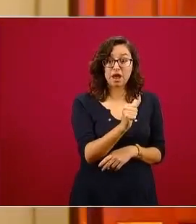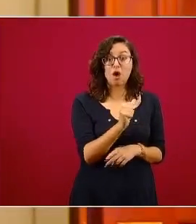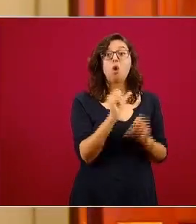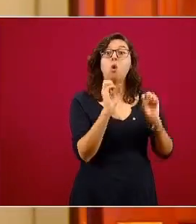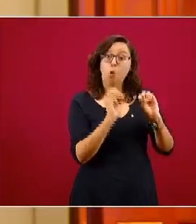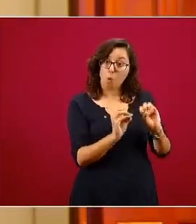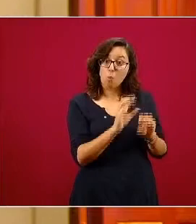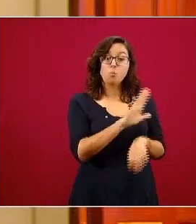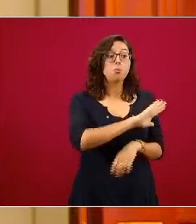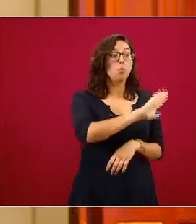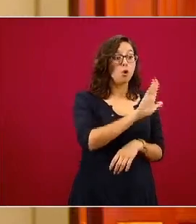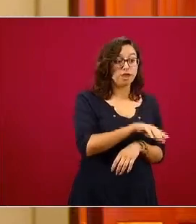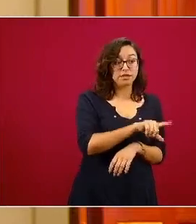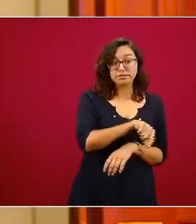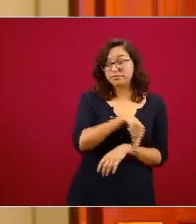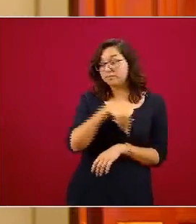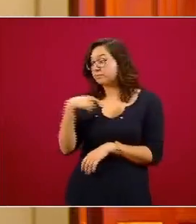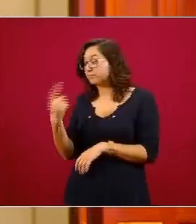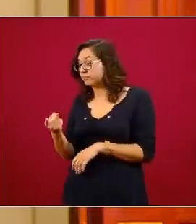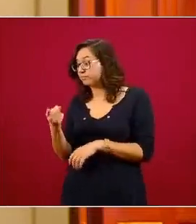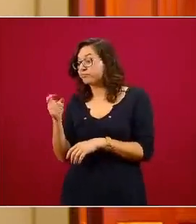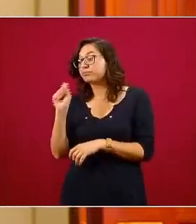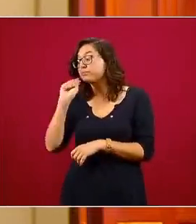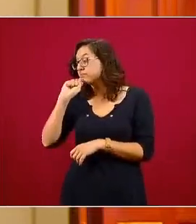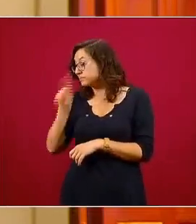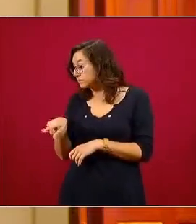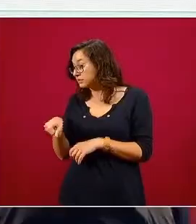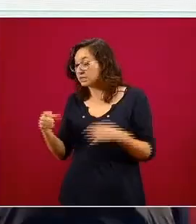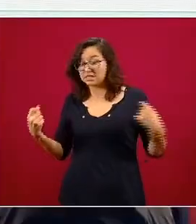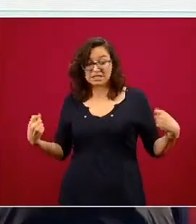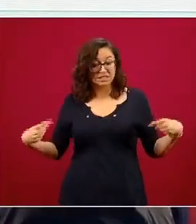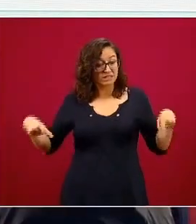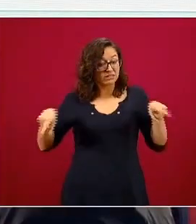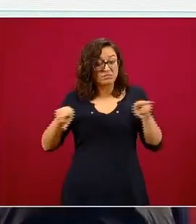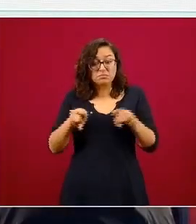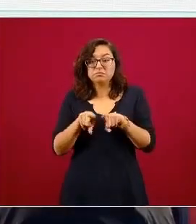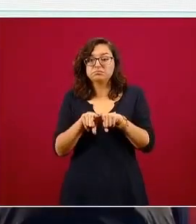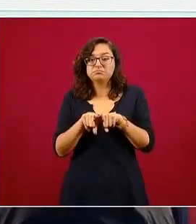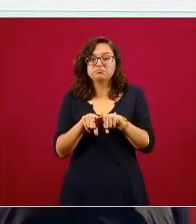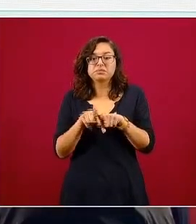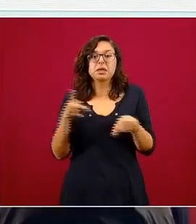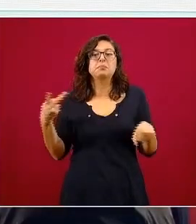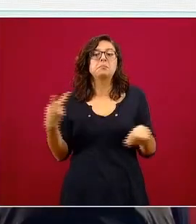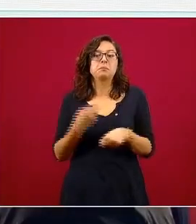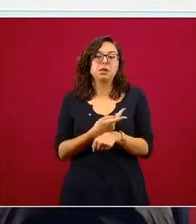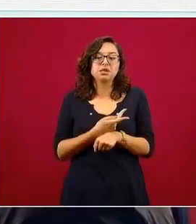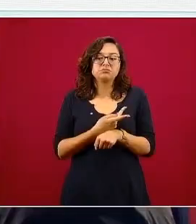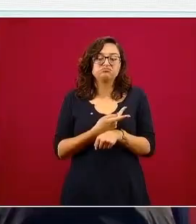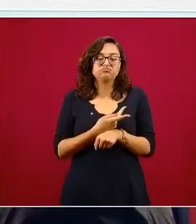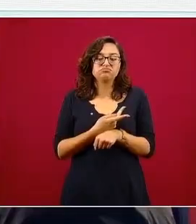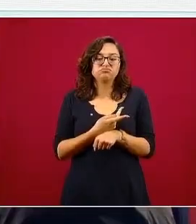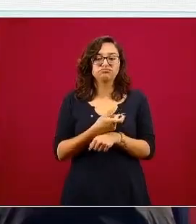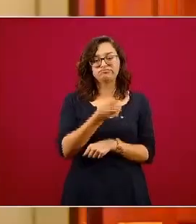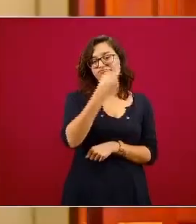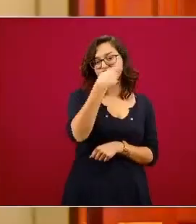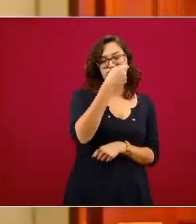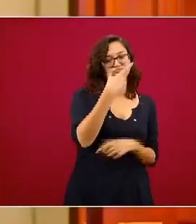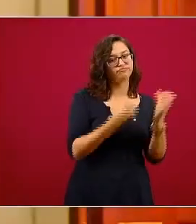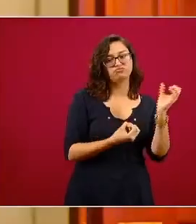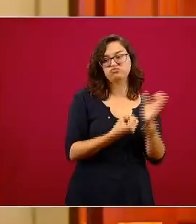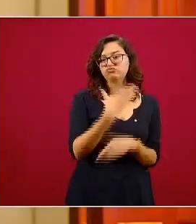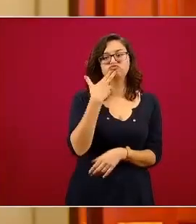porcentaje de mortalidad que tiene el grupo que recibe el tratamiento estándar, nuestra intervención no